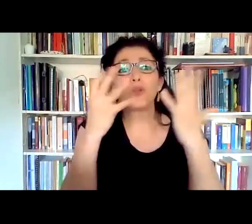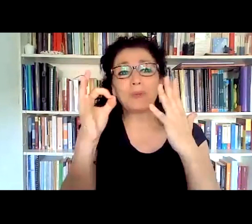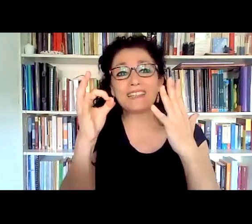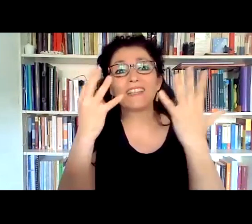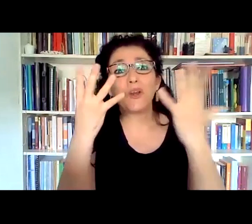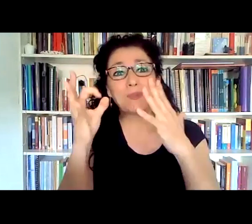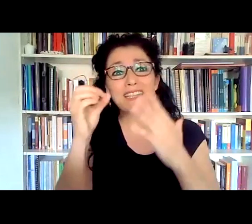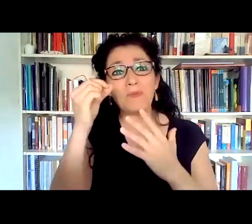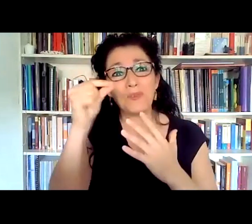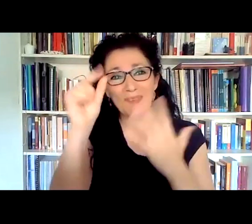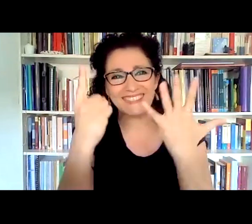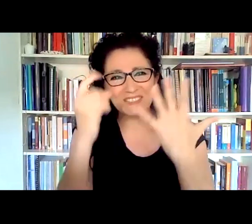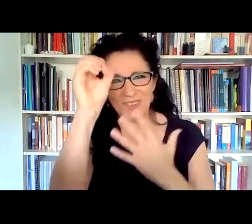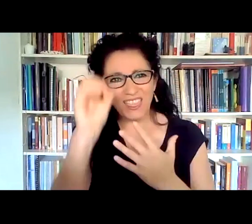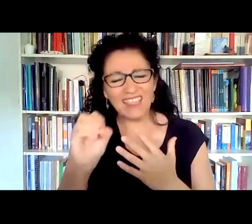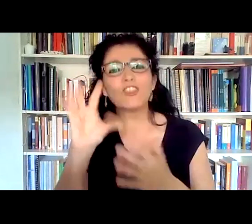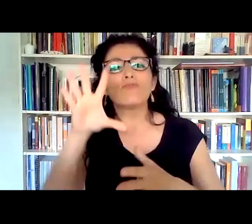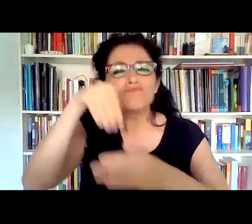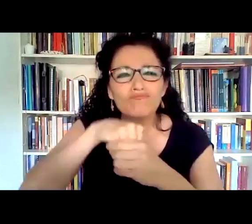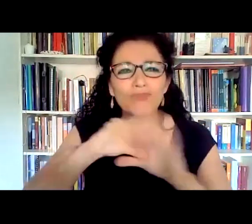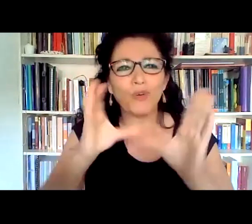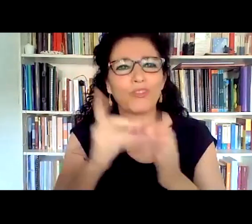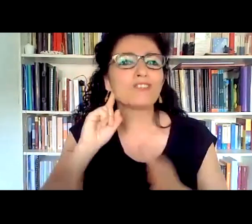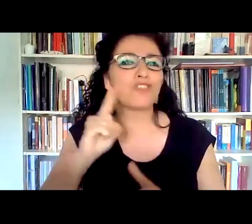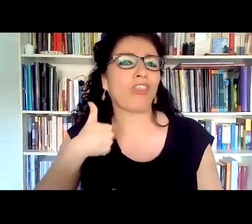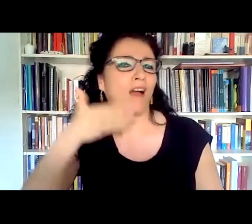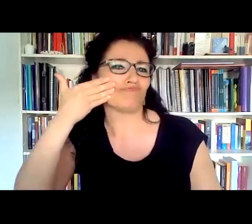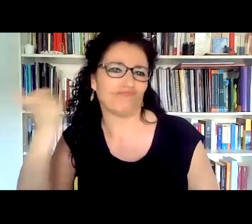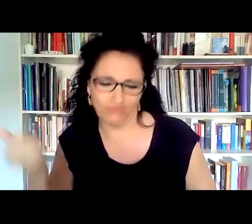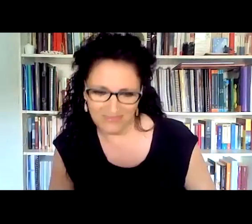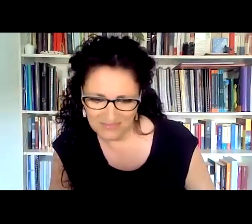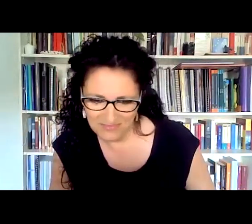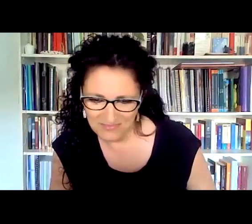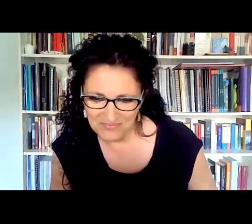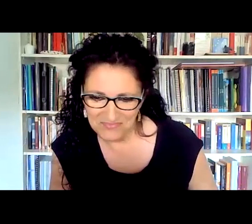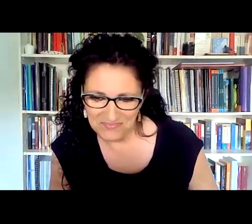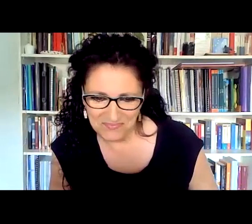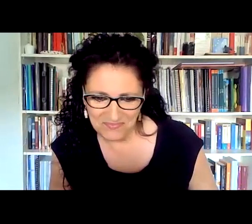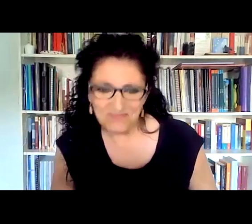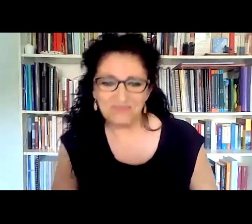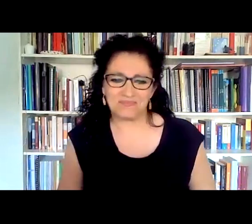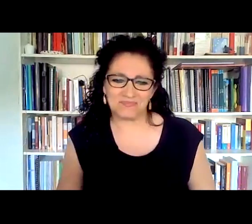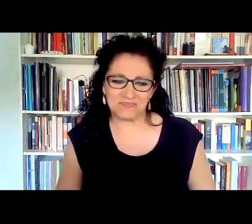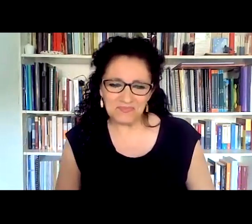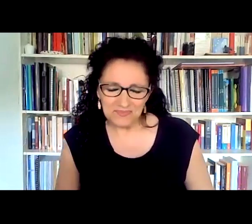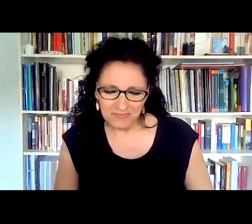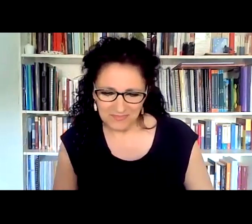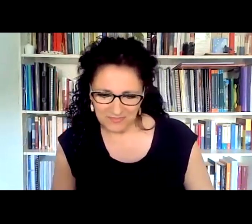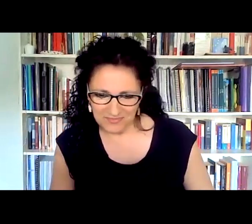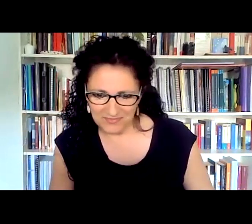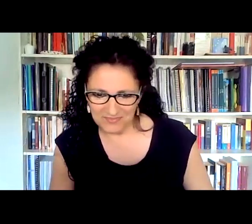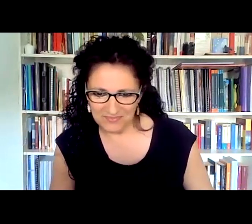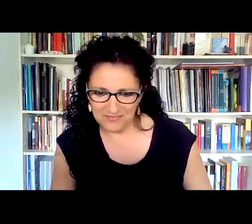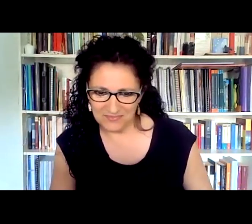imposible su vida sin contar con esta lengua. Más del 90% se sienten orgullosos de ser miembros de la